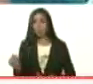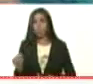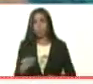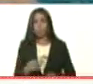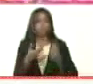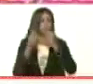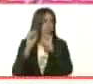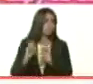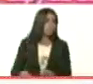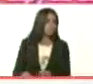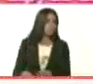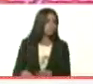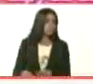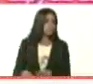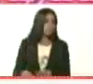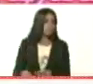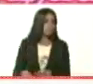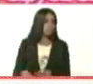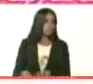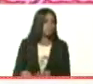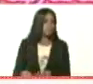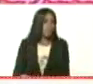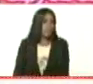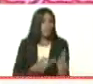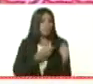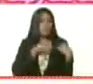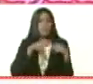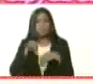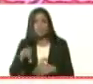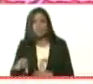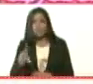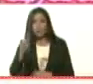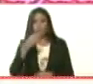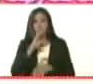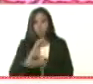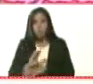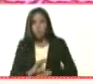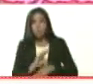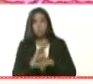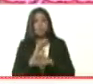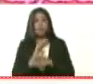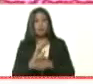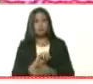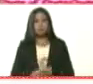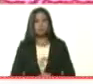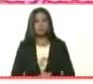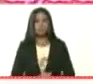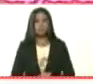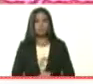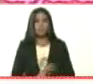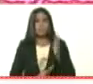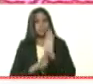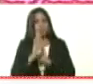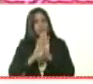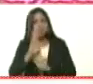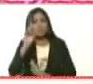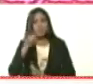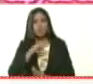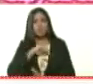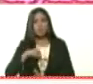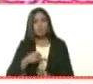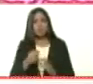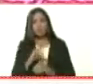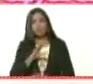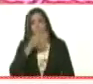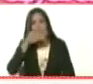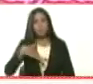Abandonar las responsabilidades del Estado de proteger y desarrollar a nuestro